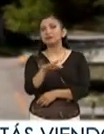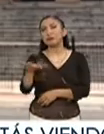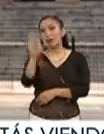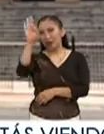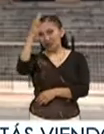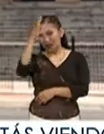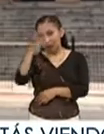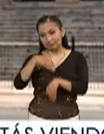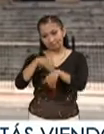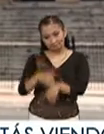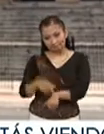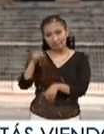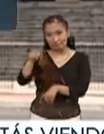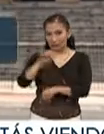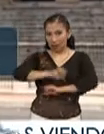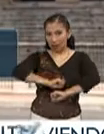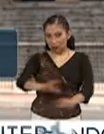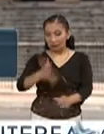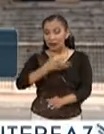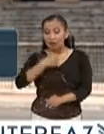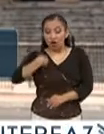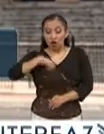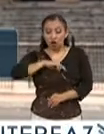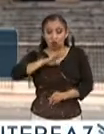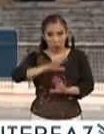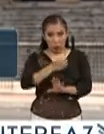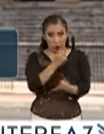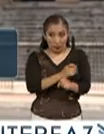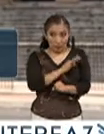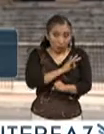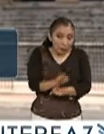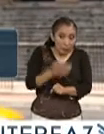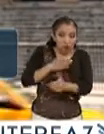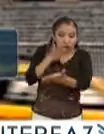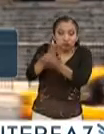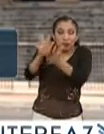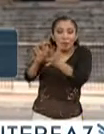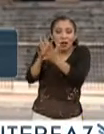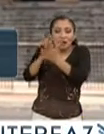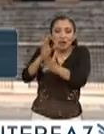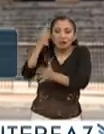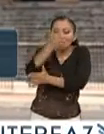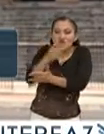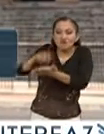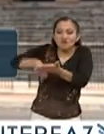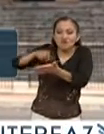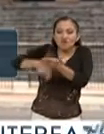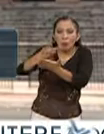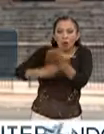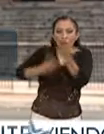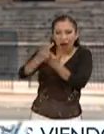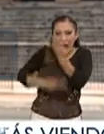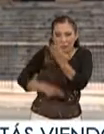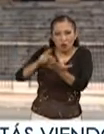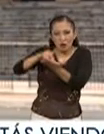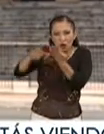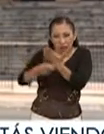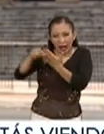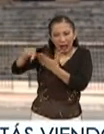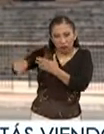Pública Federal. Eso sí, tenemos nosotros la gran oportunidad de participar en ese rediseño de planes y programas a nivel